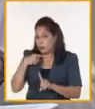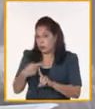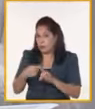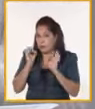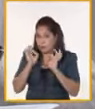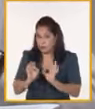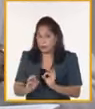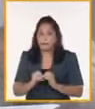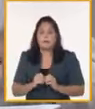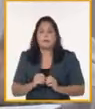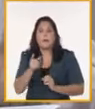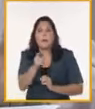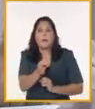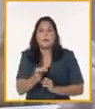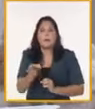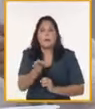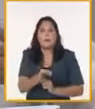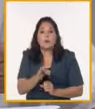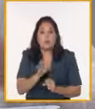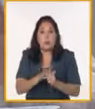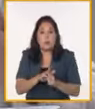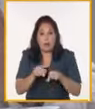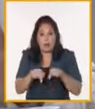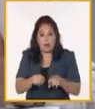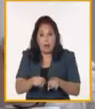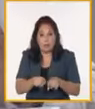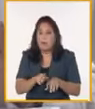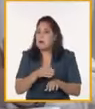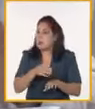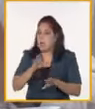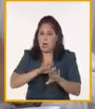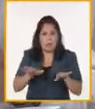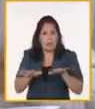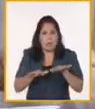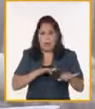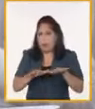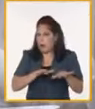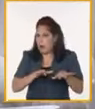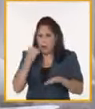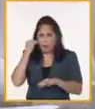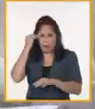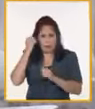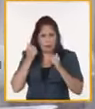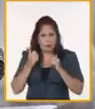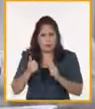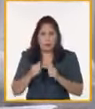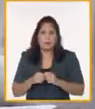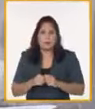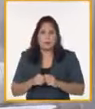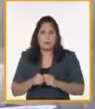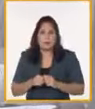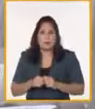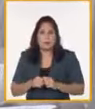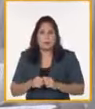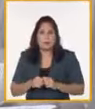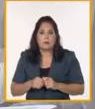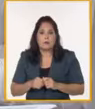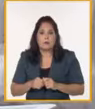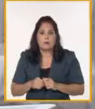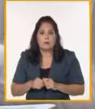19 estos municipios que van a empezar hac rato que están listos preparados Y capacitados porque con con todos los